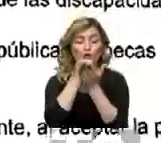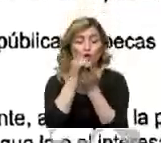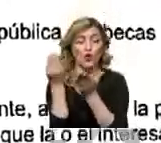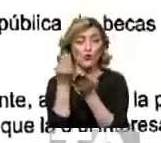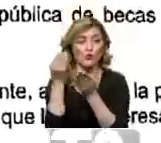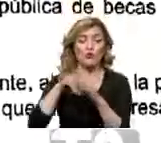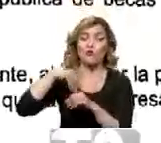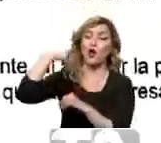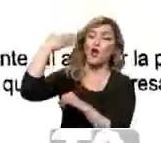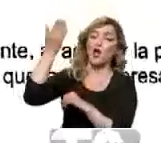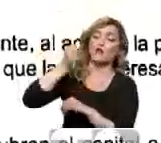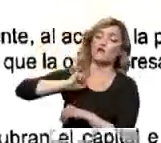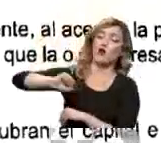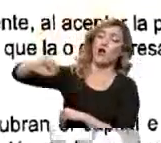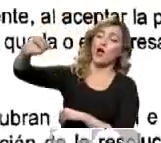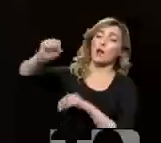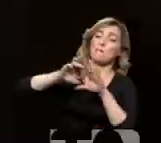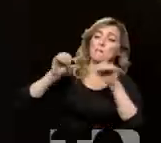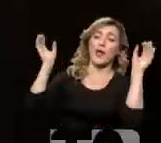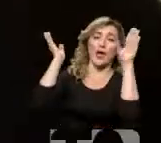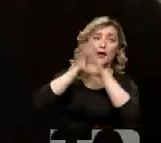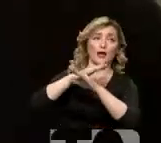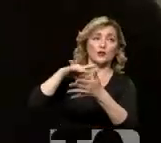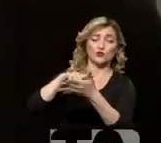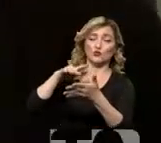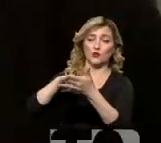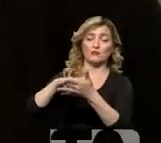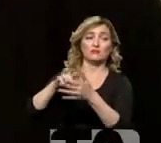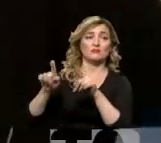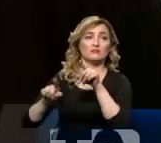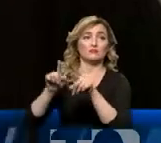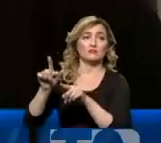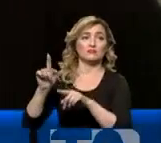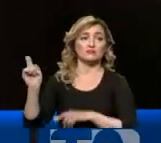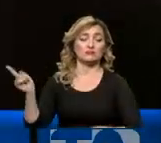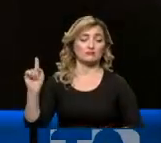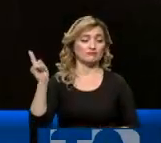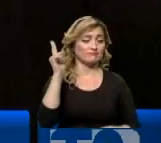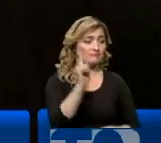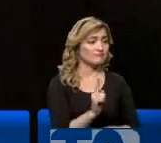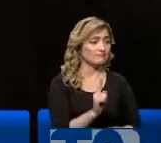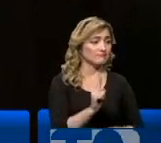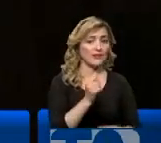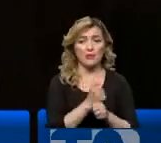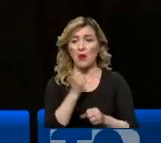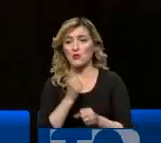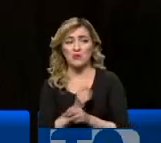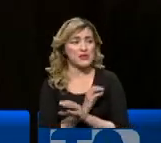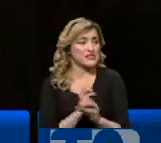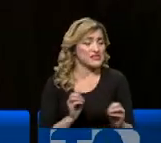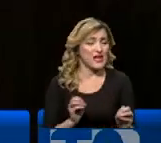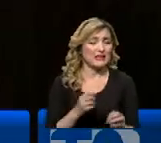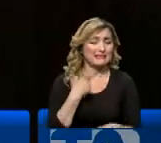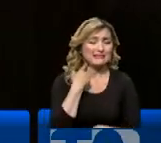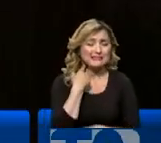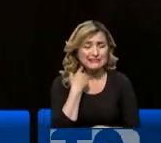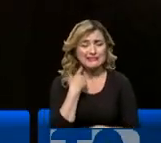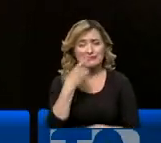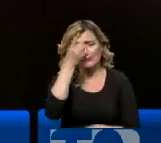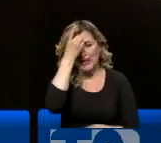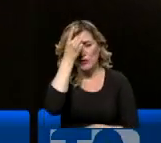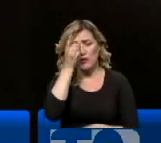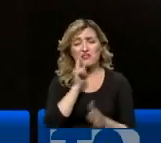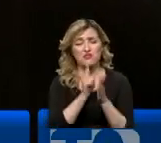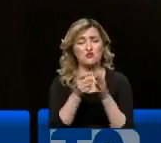estudiaron fuera del país mediante una beca. Entonces ellos han regresado, muchos están con coactivas, muchos están, hay una gran